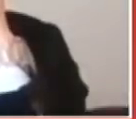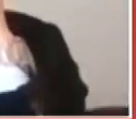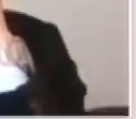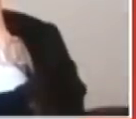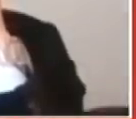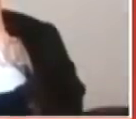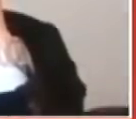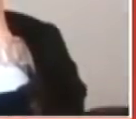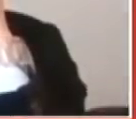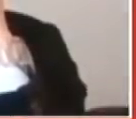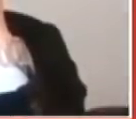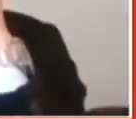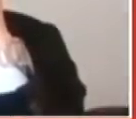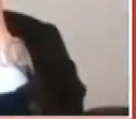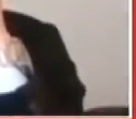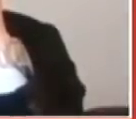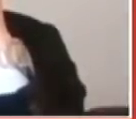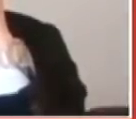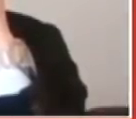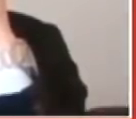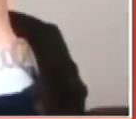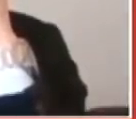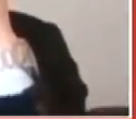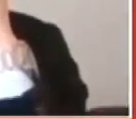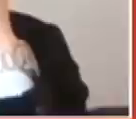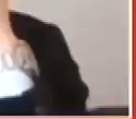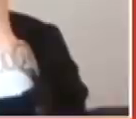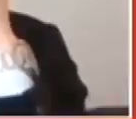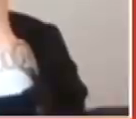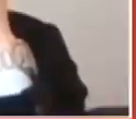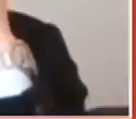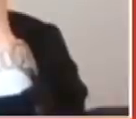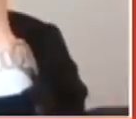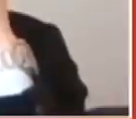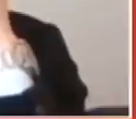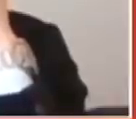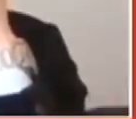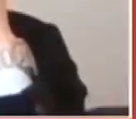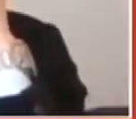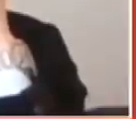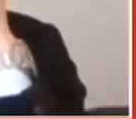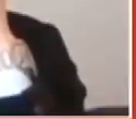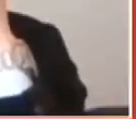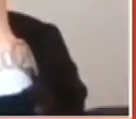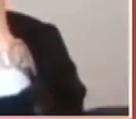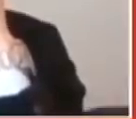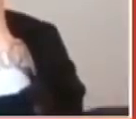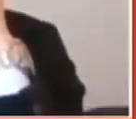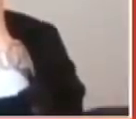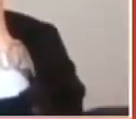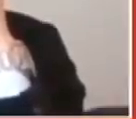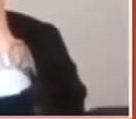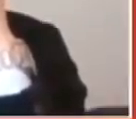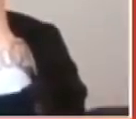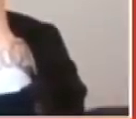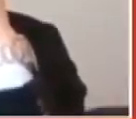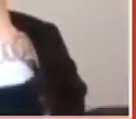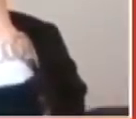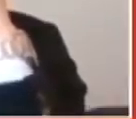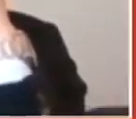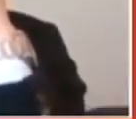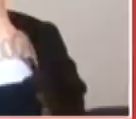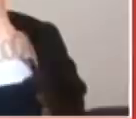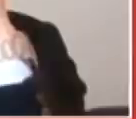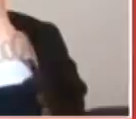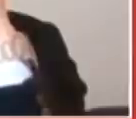confieren una propiedad de mayor contagiosidad, pero sobre todo un fenómeno que se menciona como escape inmunológico, por el cual esta